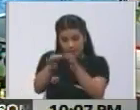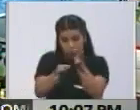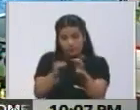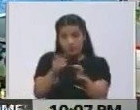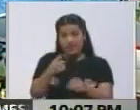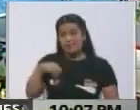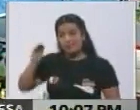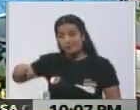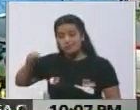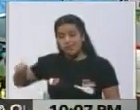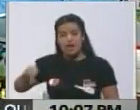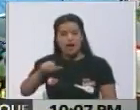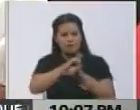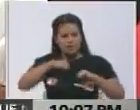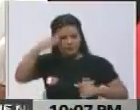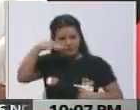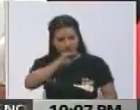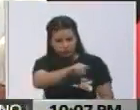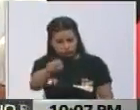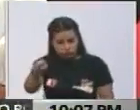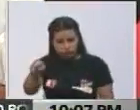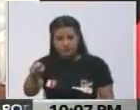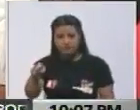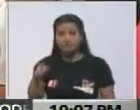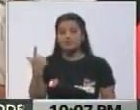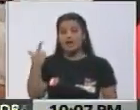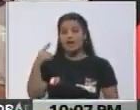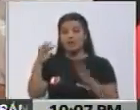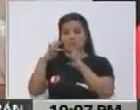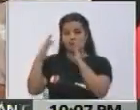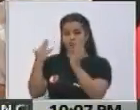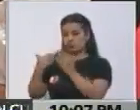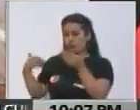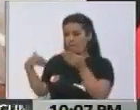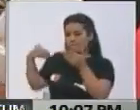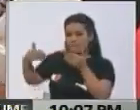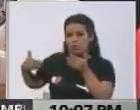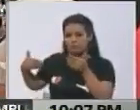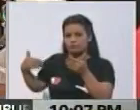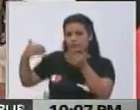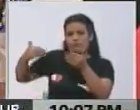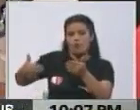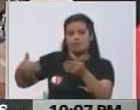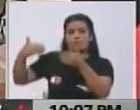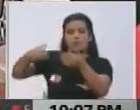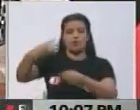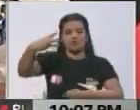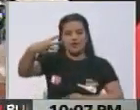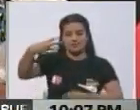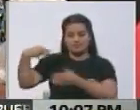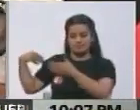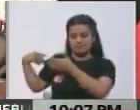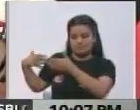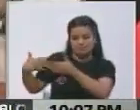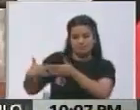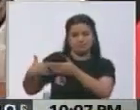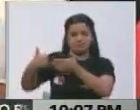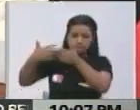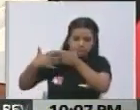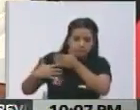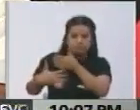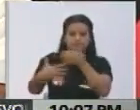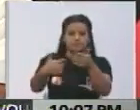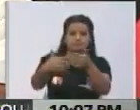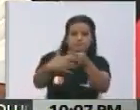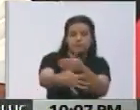Fuerza Armada. La humanidad ha vivido quizás tres periodos tecnológicos comunicacionales. El primero, o cuatro.